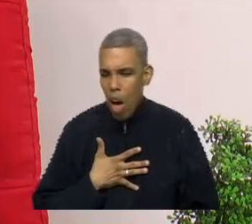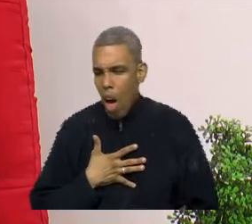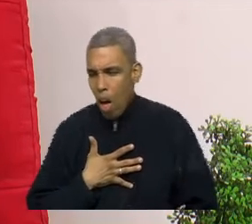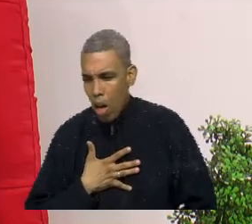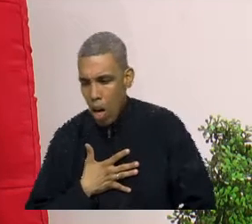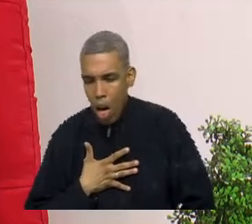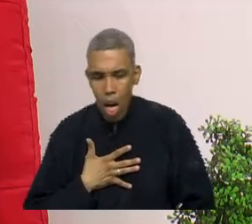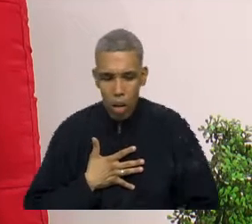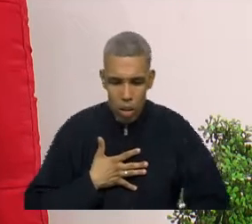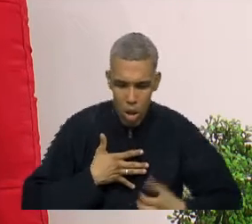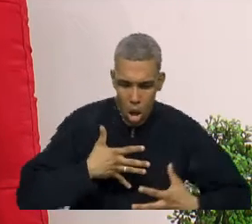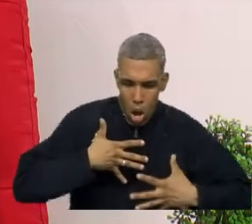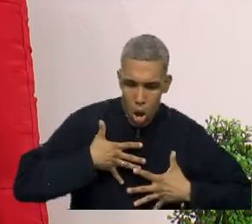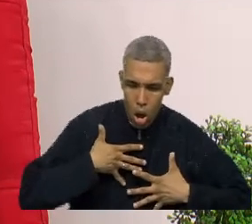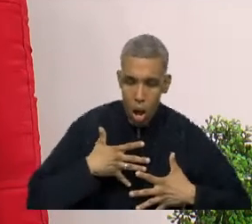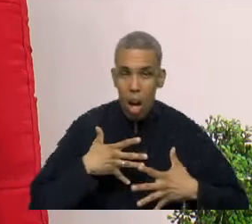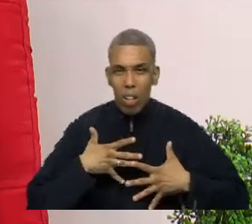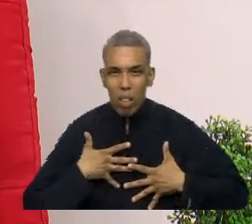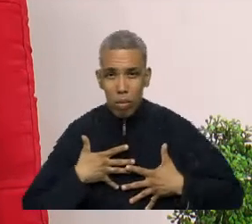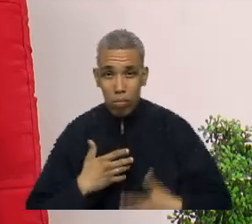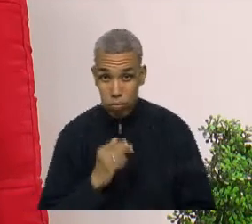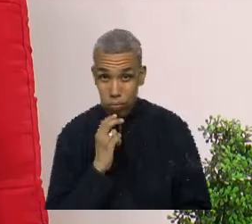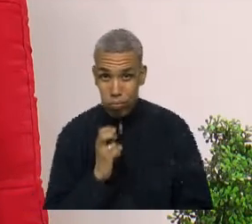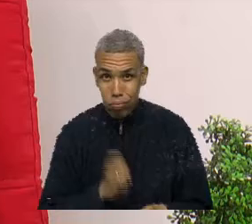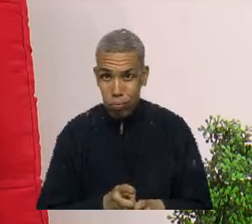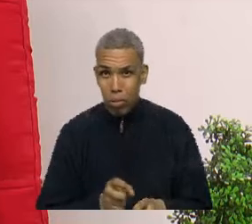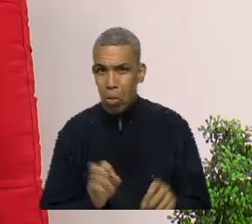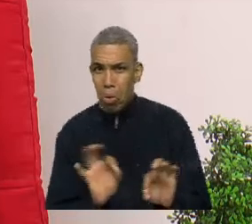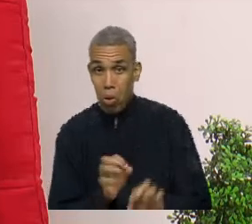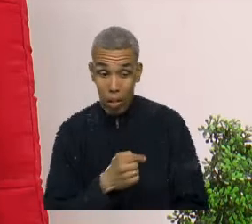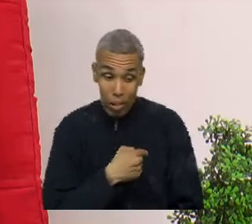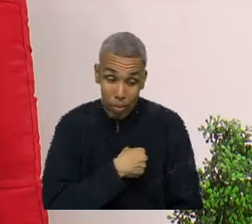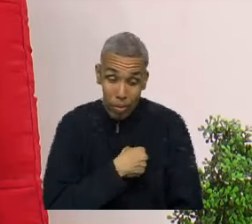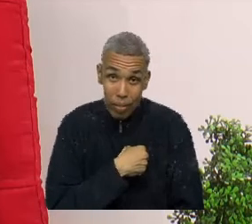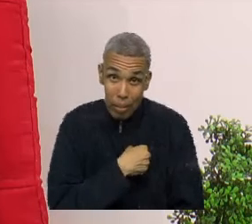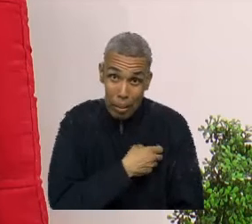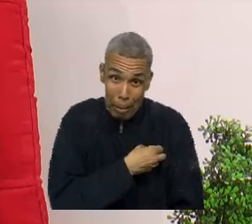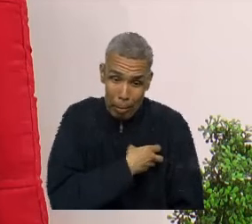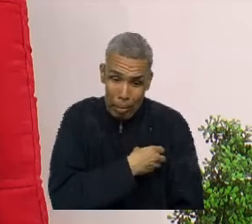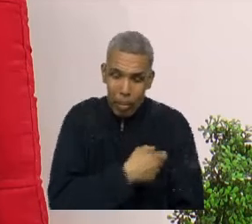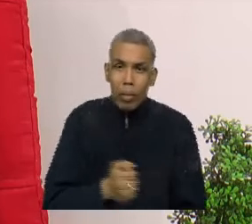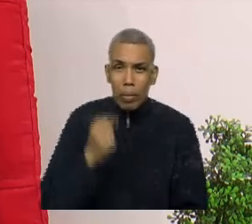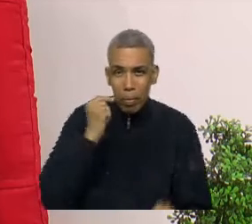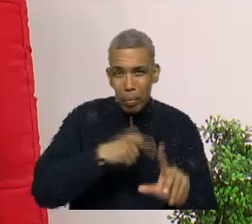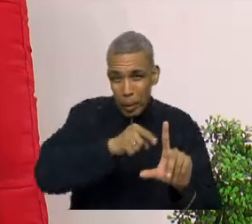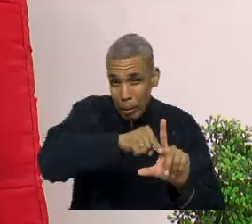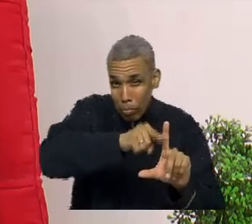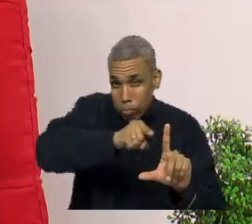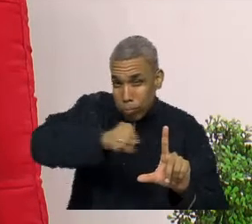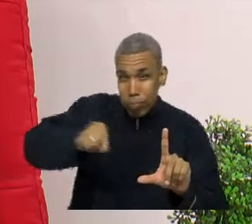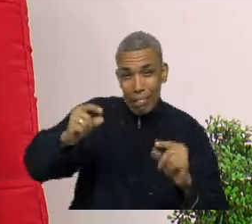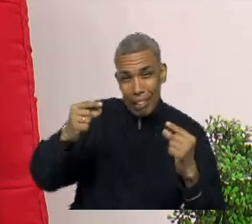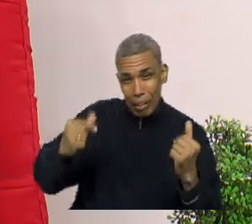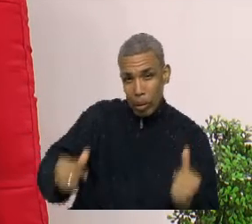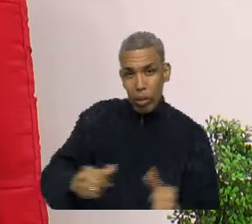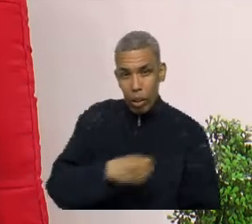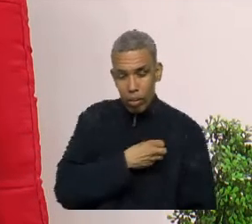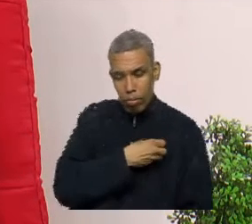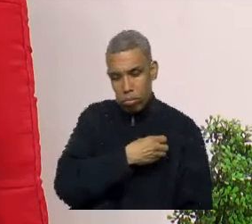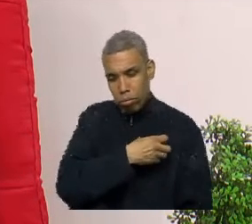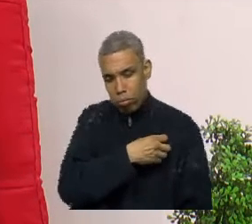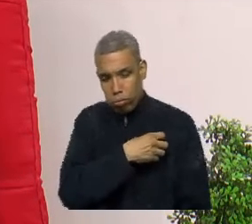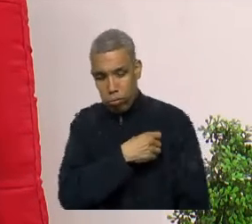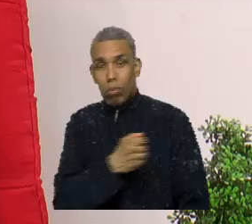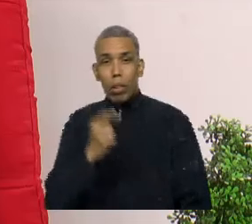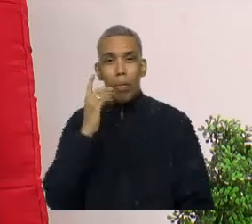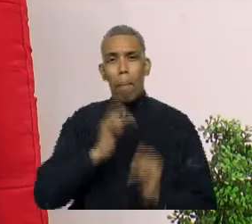inspirar, entonces, y además de eso, taquicardia, y si tienen de fondo una enfermedad viral, fiebre, que también le va a